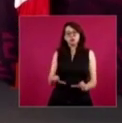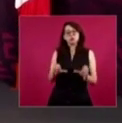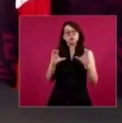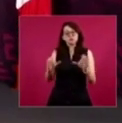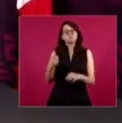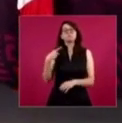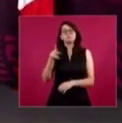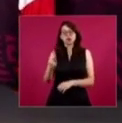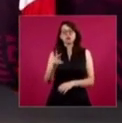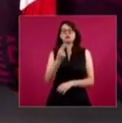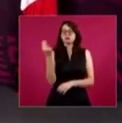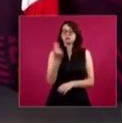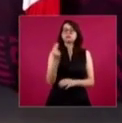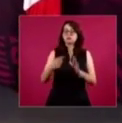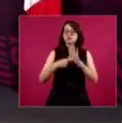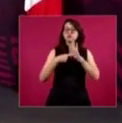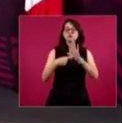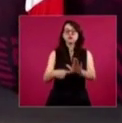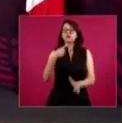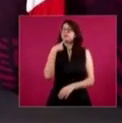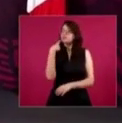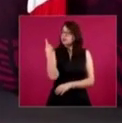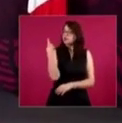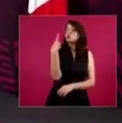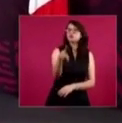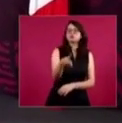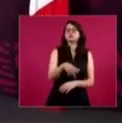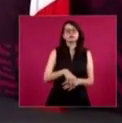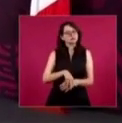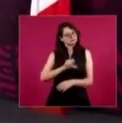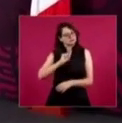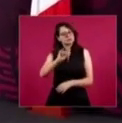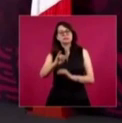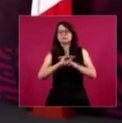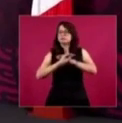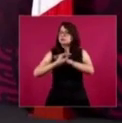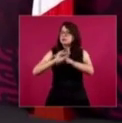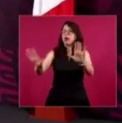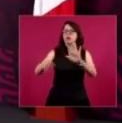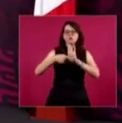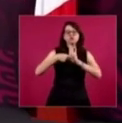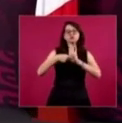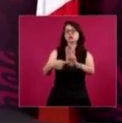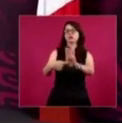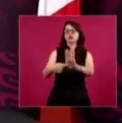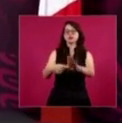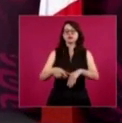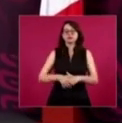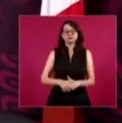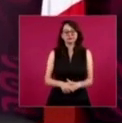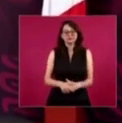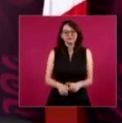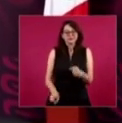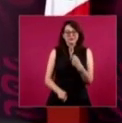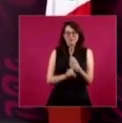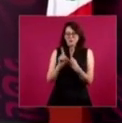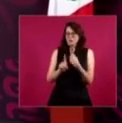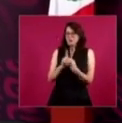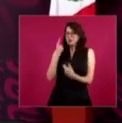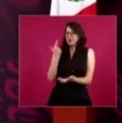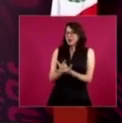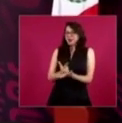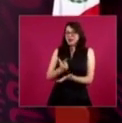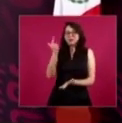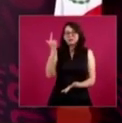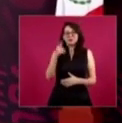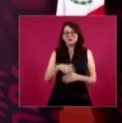a un acuerdo en 2016, después de que había disminuido de manera muy importante este número, pero en los años recientes esta cantidad